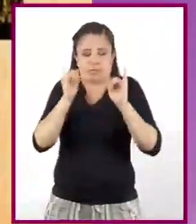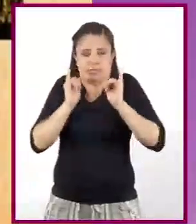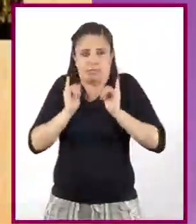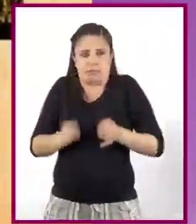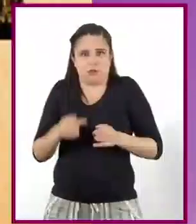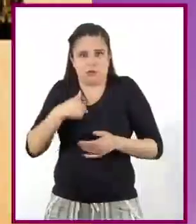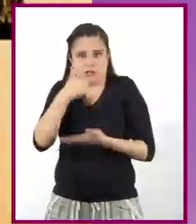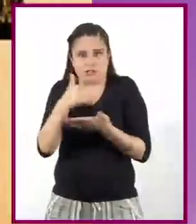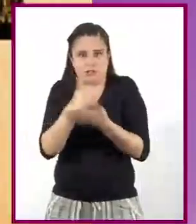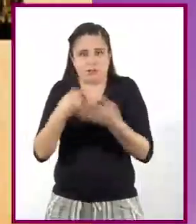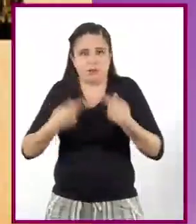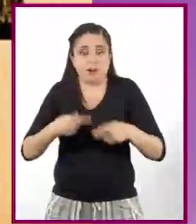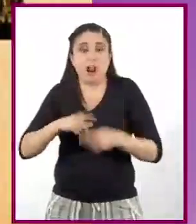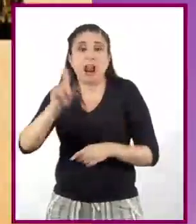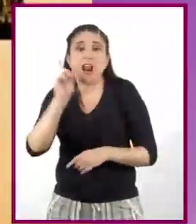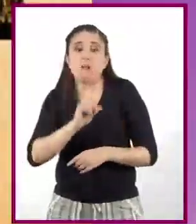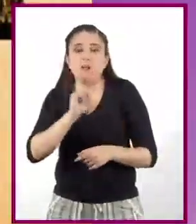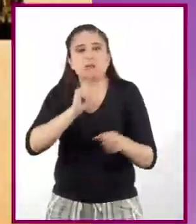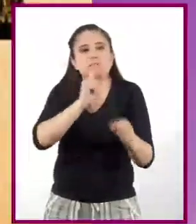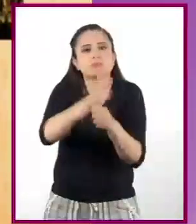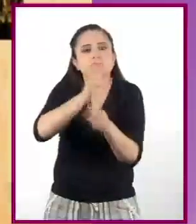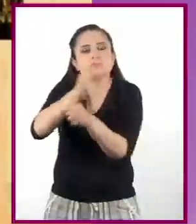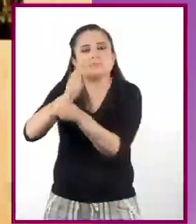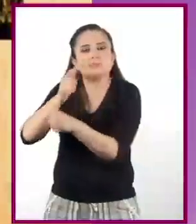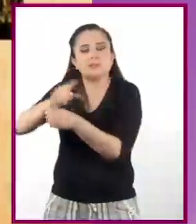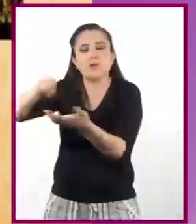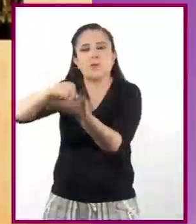ciudadano, es que las mujeres encuentran un espacio para